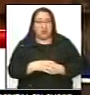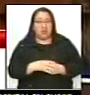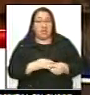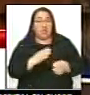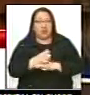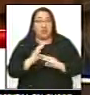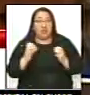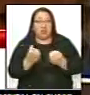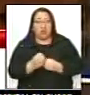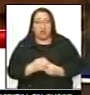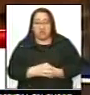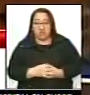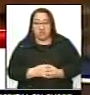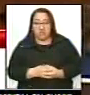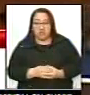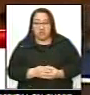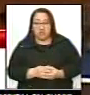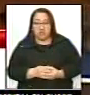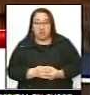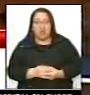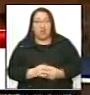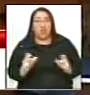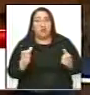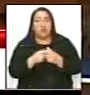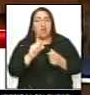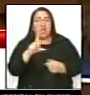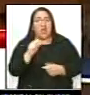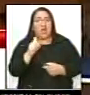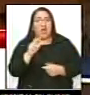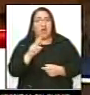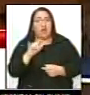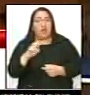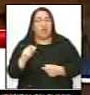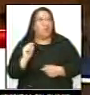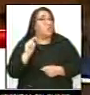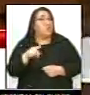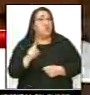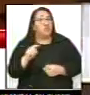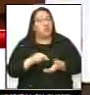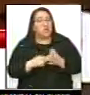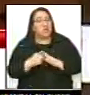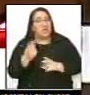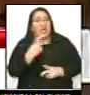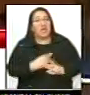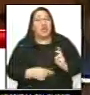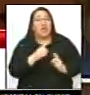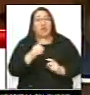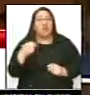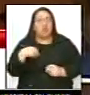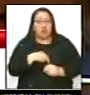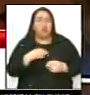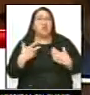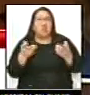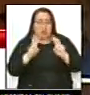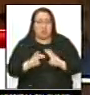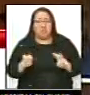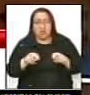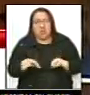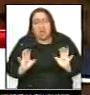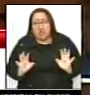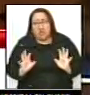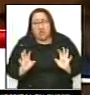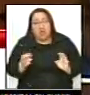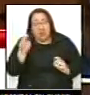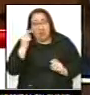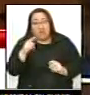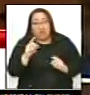través del Congreso a la Comisión Lavallato, esto no nos exime a que cada uno de nosotros también investiguemos. Por